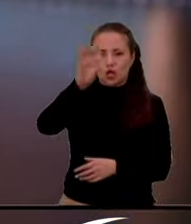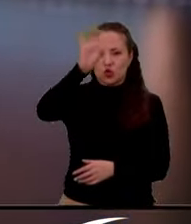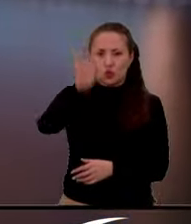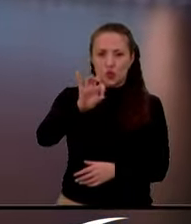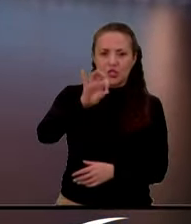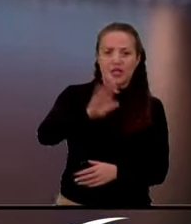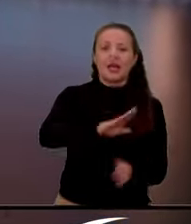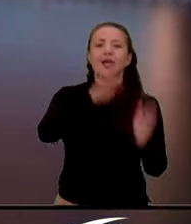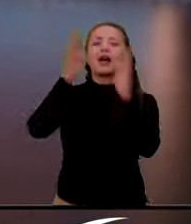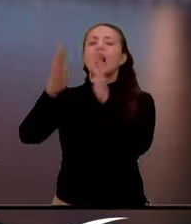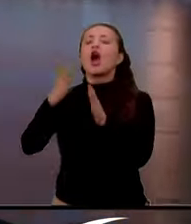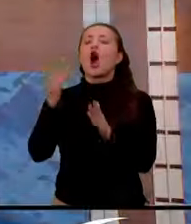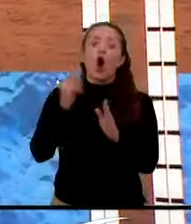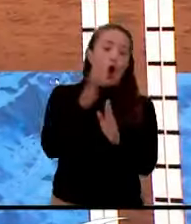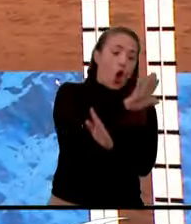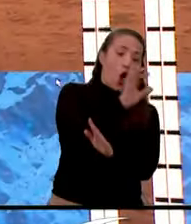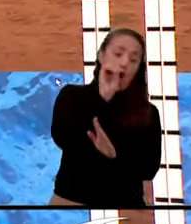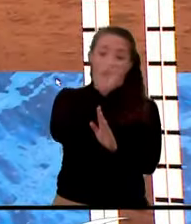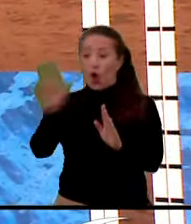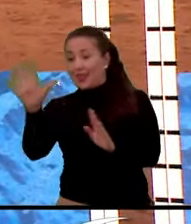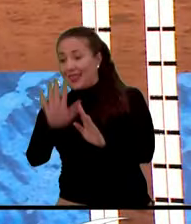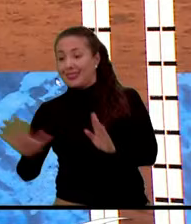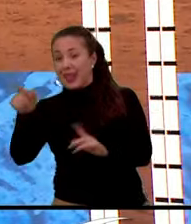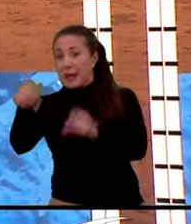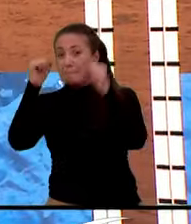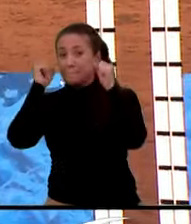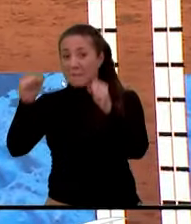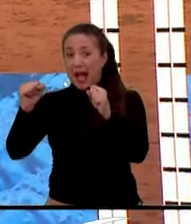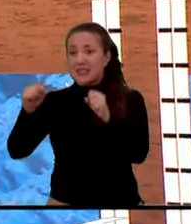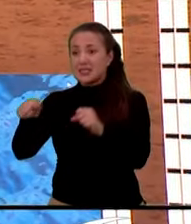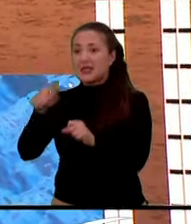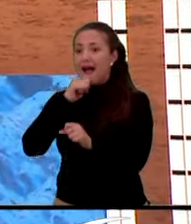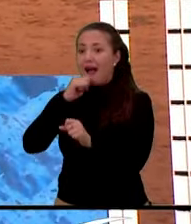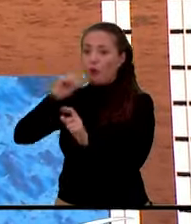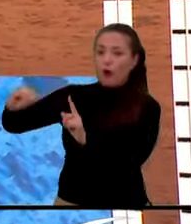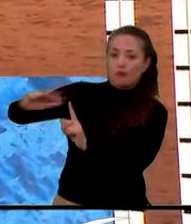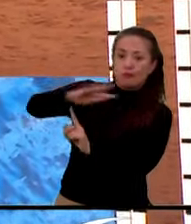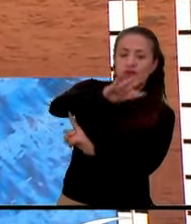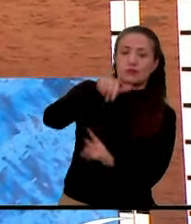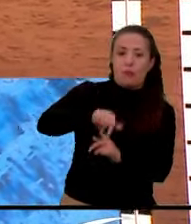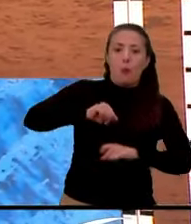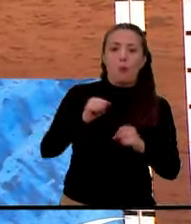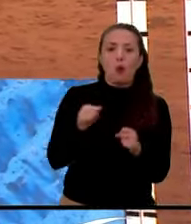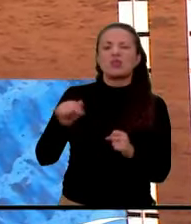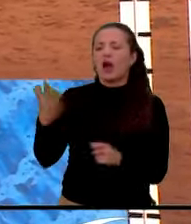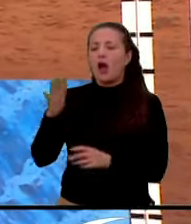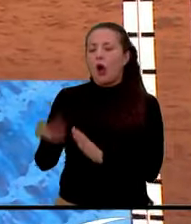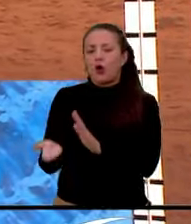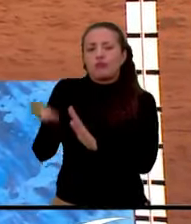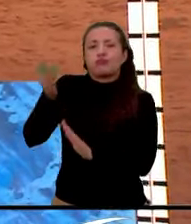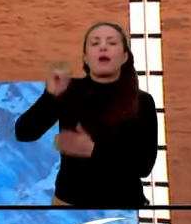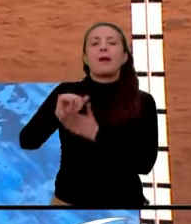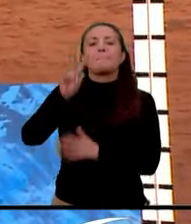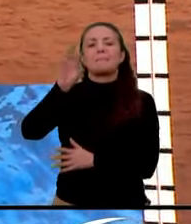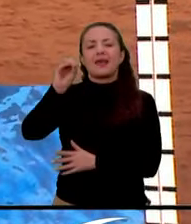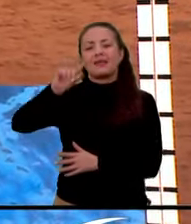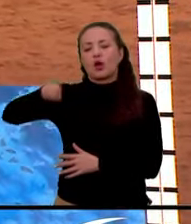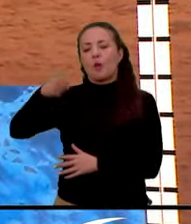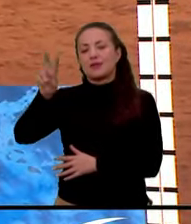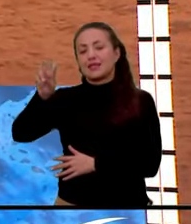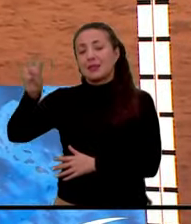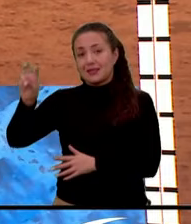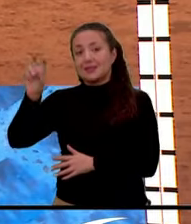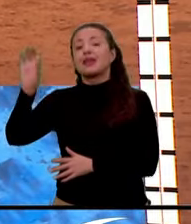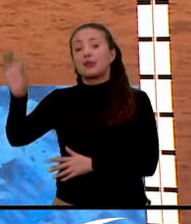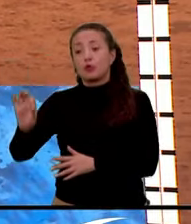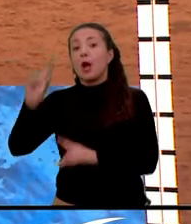47,58%, en el oriente, que es de donde principalmente se abastece la capital, se ubica en 20,77%, muy por debajo